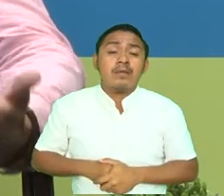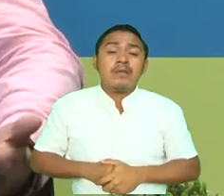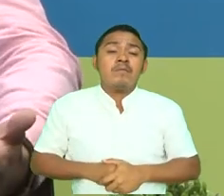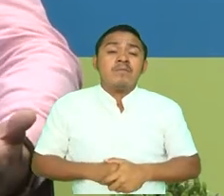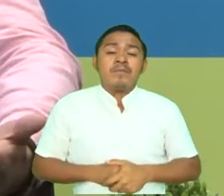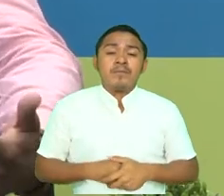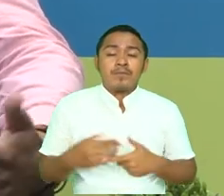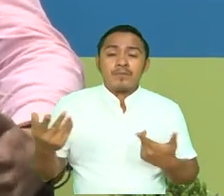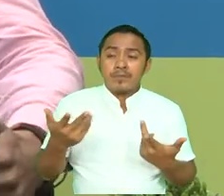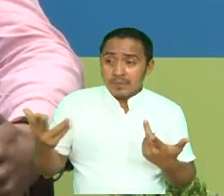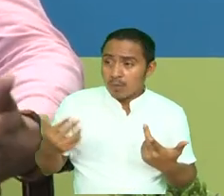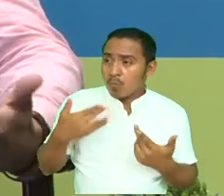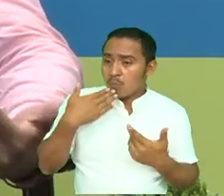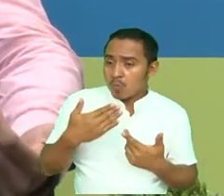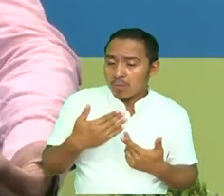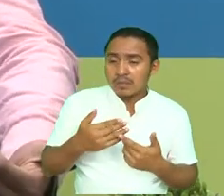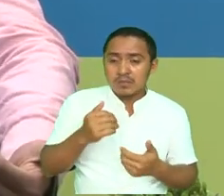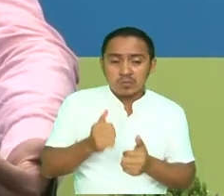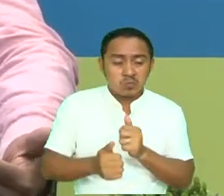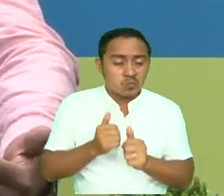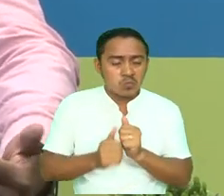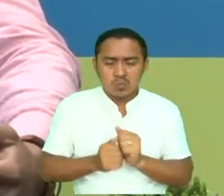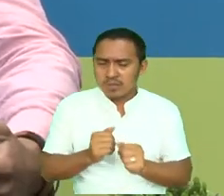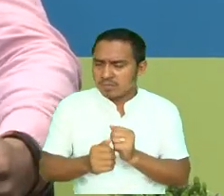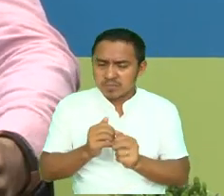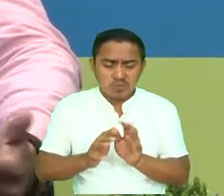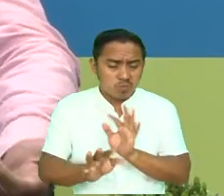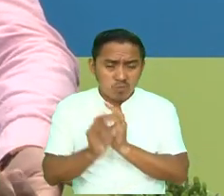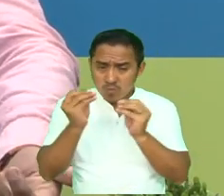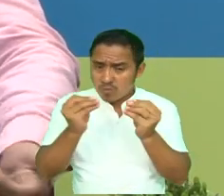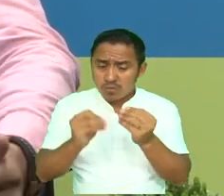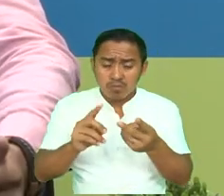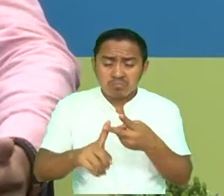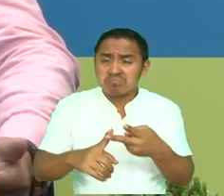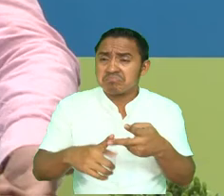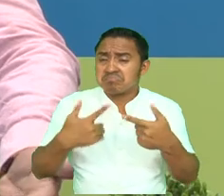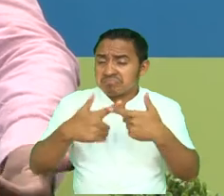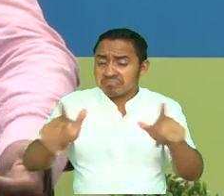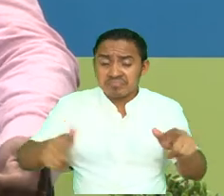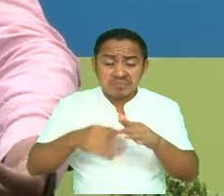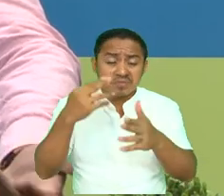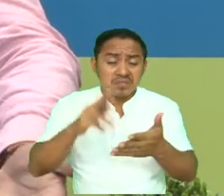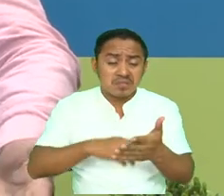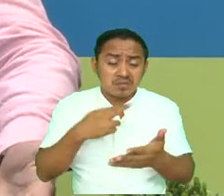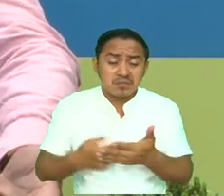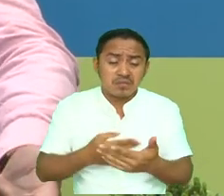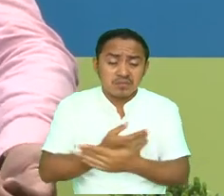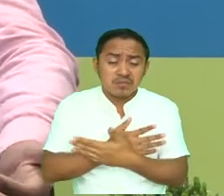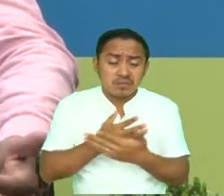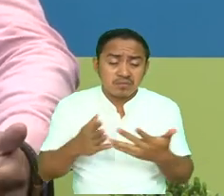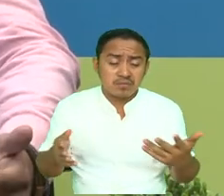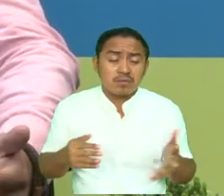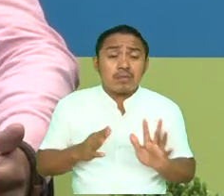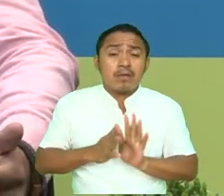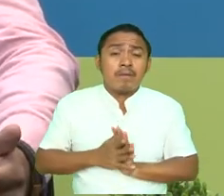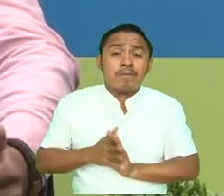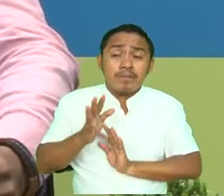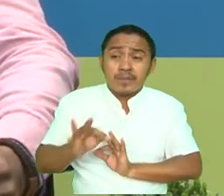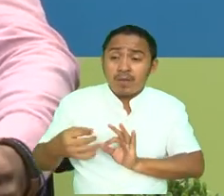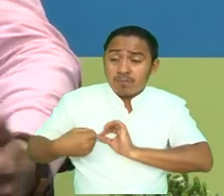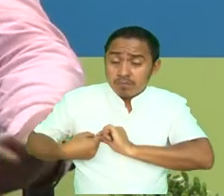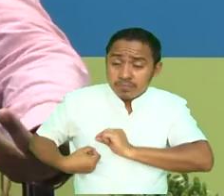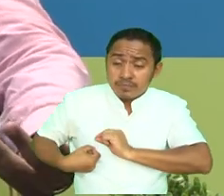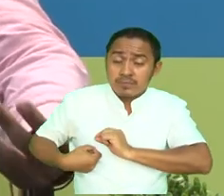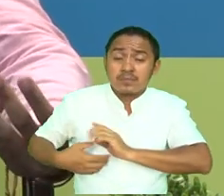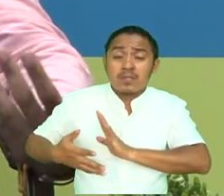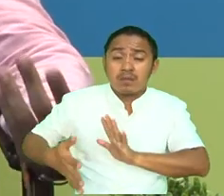buenos resultados, no hay tantas contraindicaciones, el costo efectivo, de verdad, sobresale a lo que es la cirugía